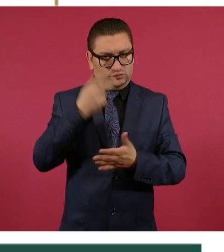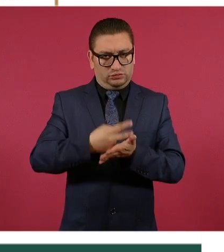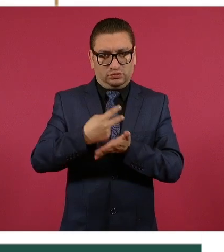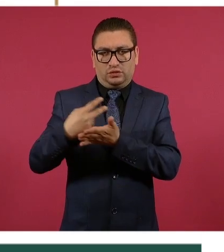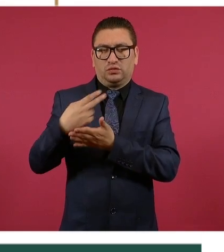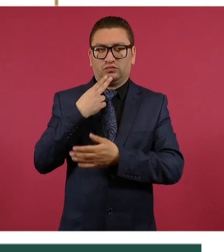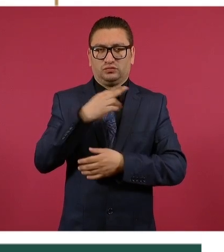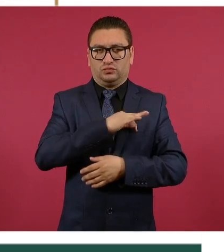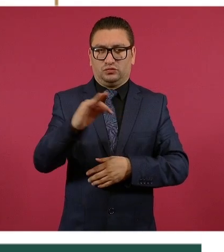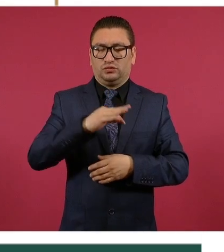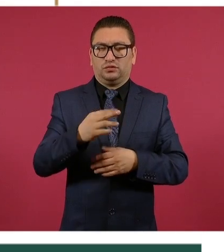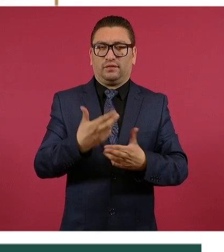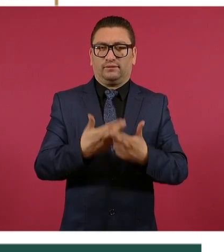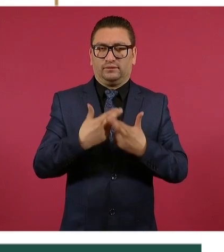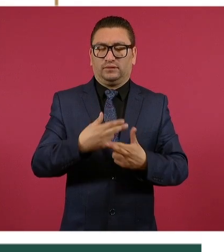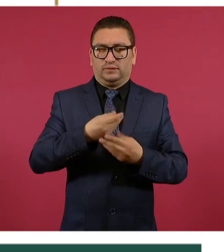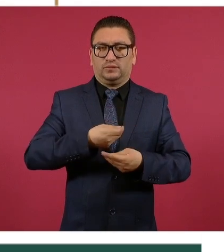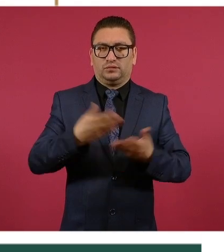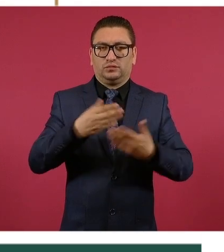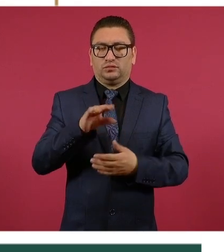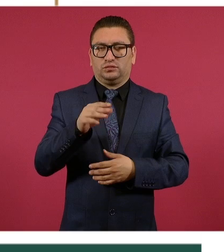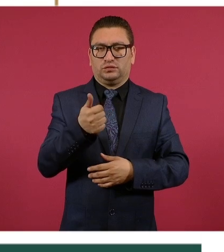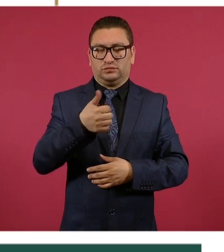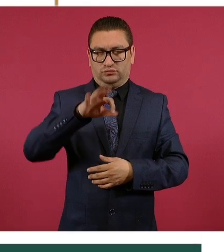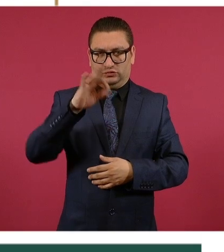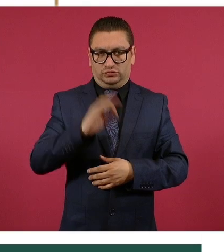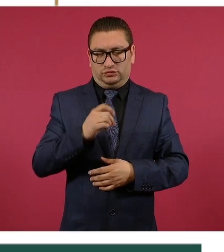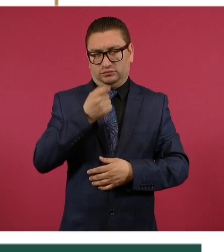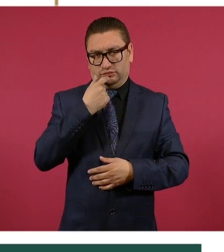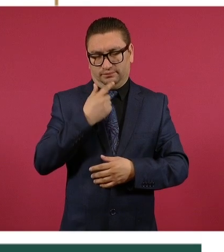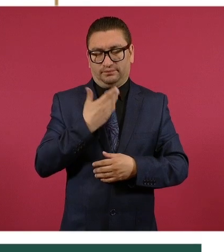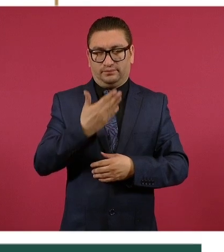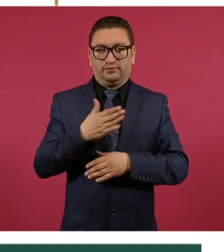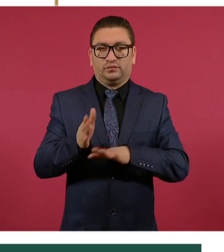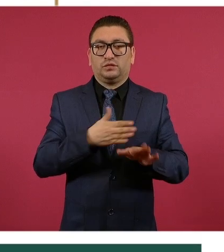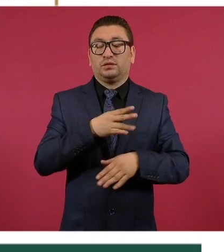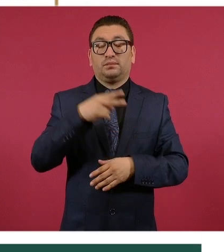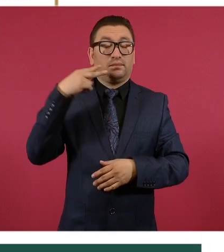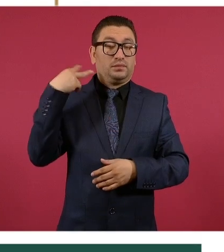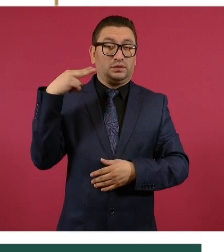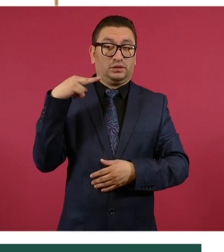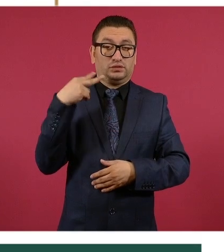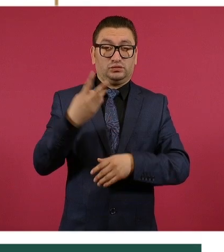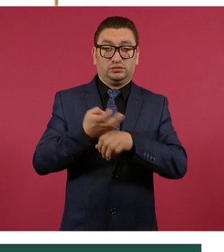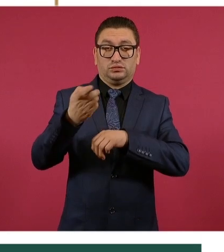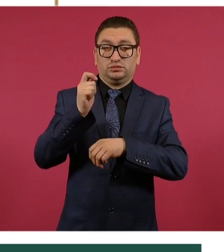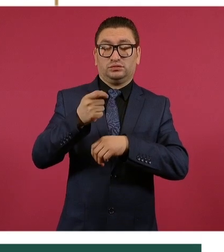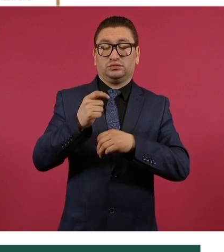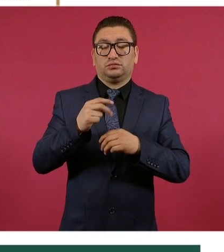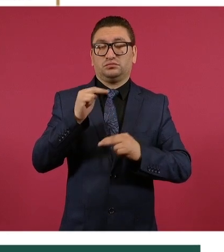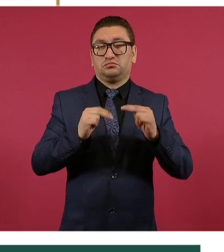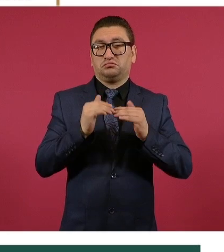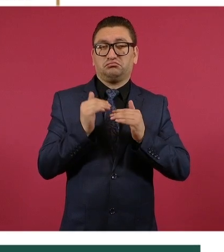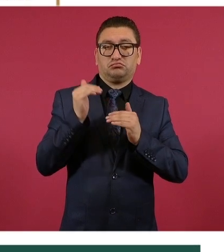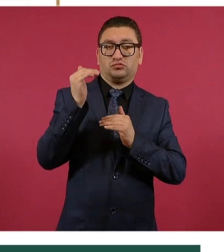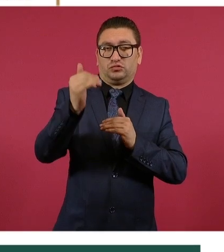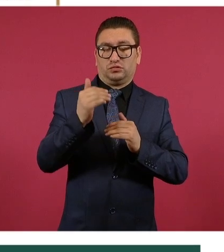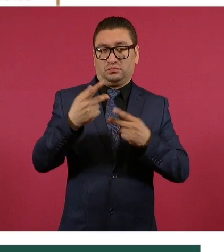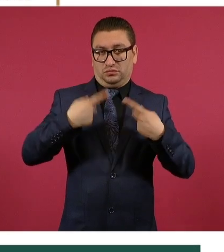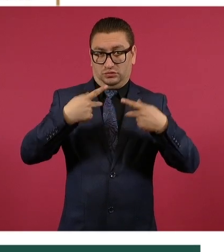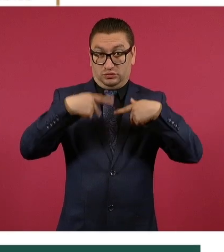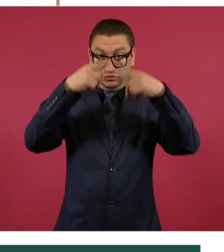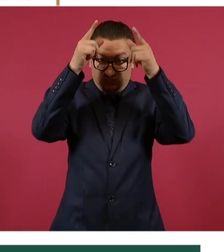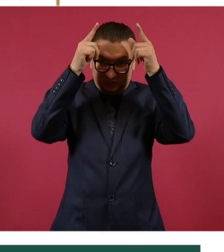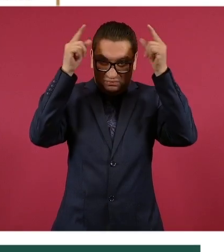está reportando un abasto del 96%. En el estado de Veracruz, el incremento del personal